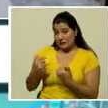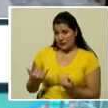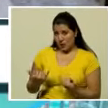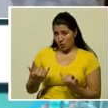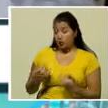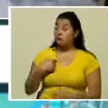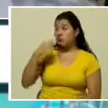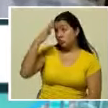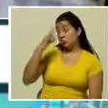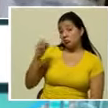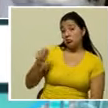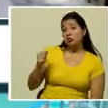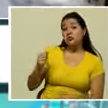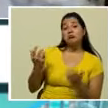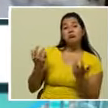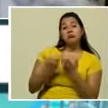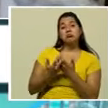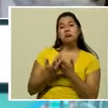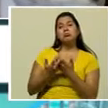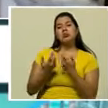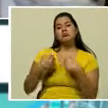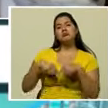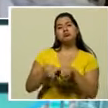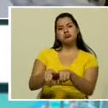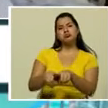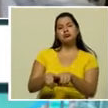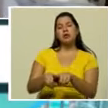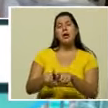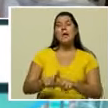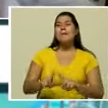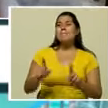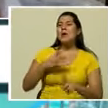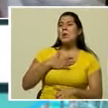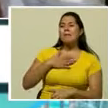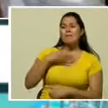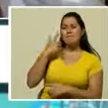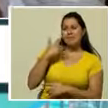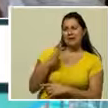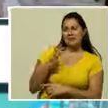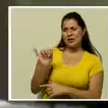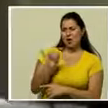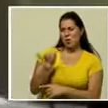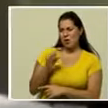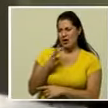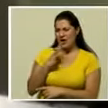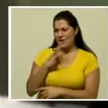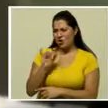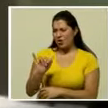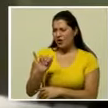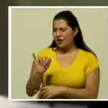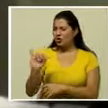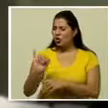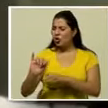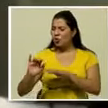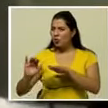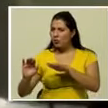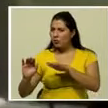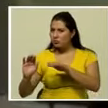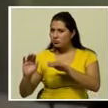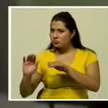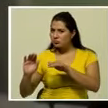consecuente. Lo que pasa es que me dio la impresión que él habló de esto de manera solapada para